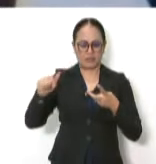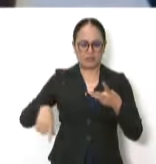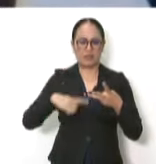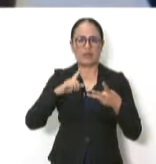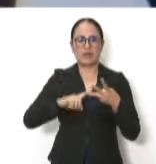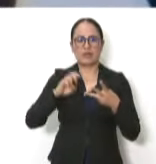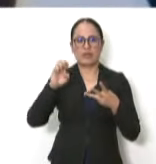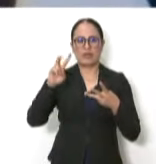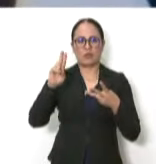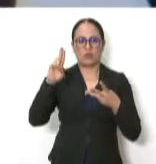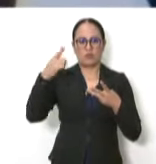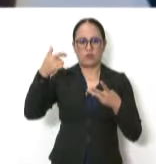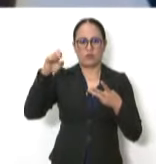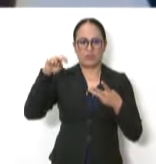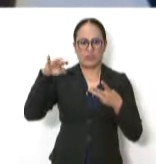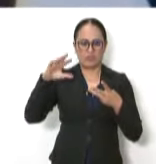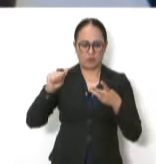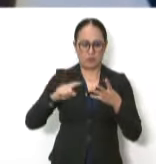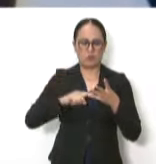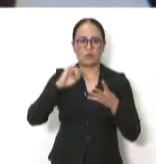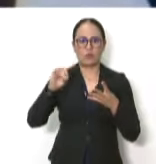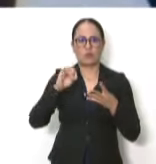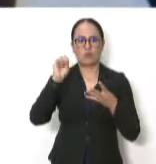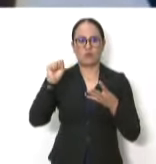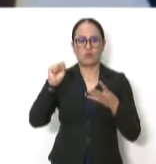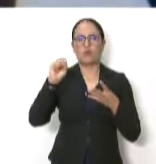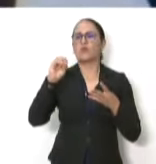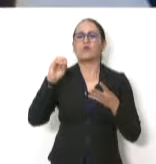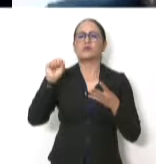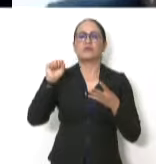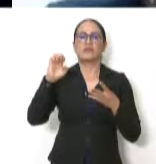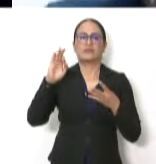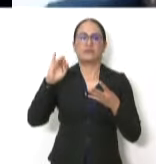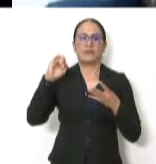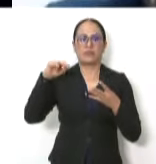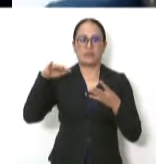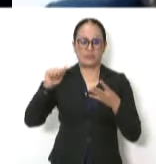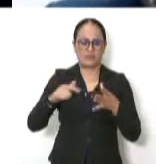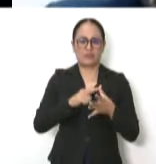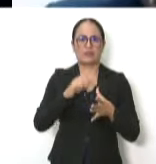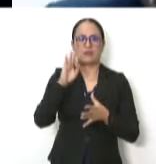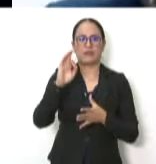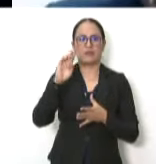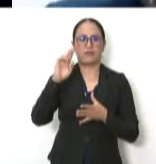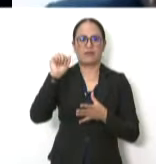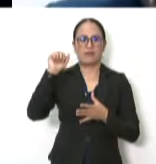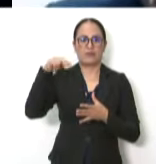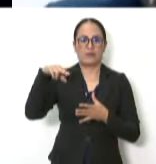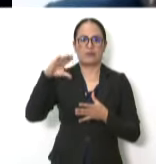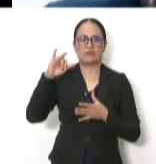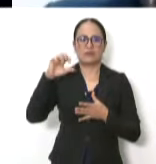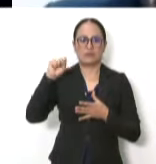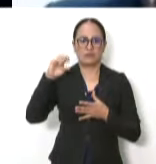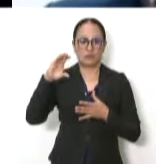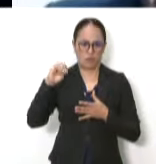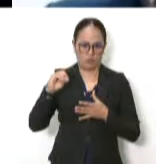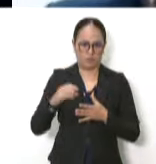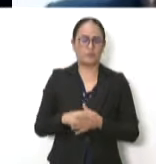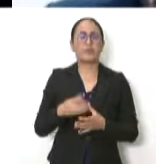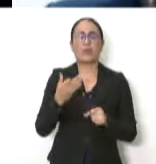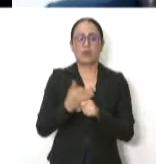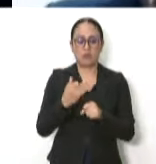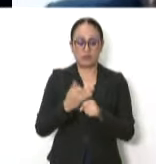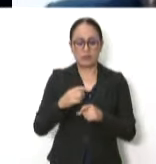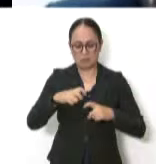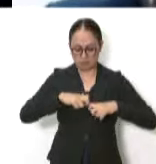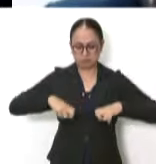Rosendo Evgeni Monterrey Chapot, Josefina Román Vergara y Francisco Javier Acuña Llamas. Asimismo, hago de su conocimiento